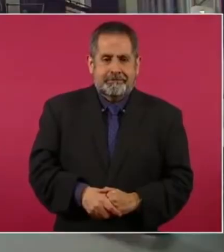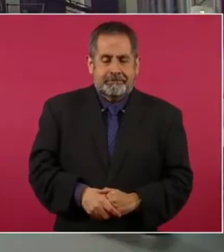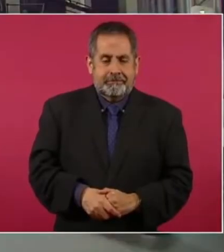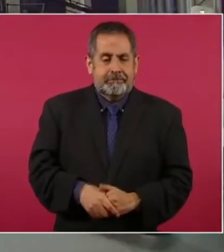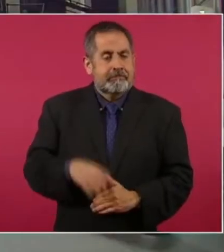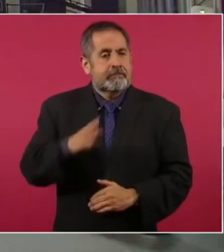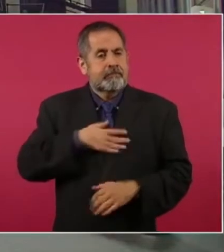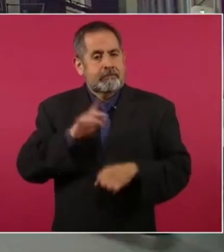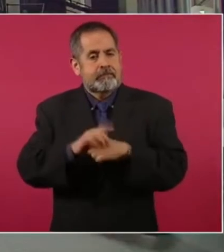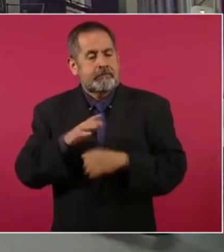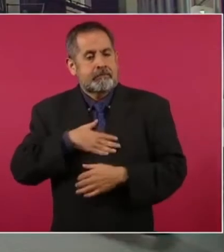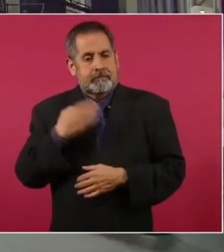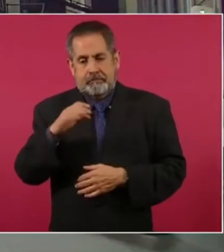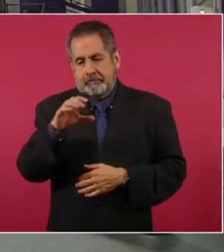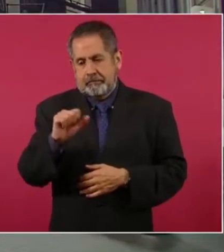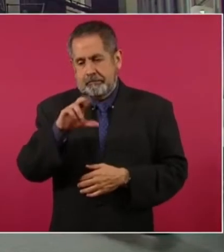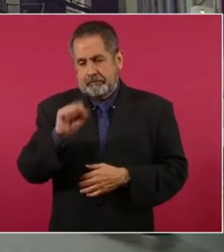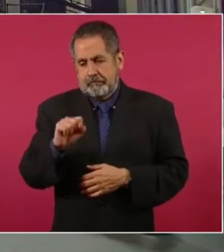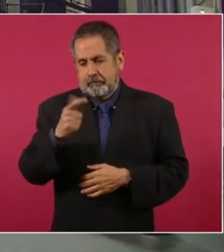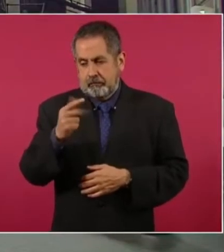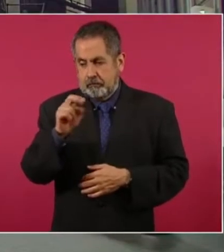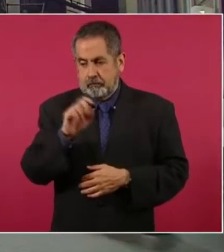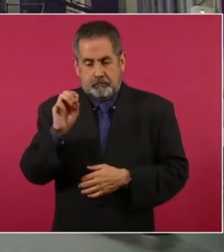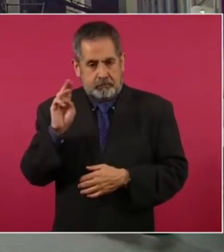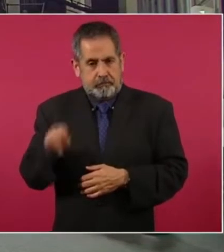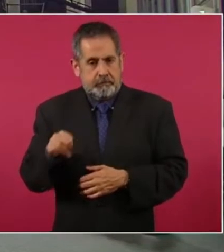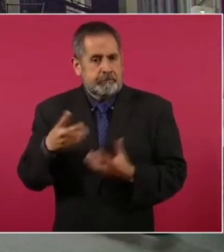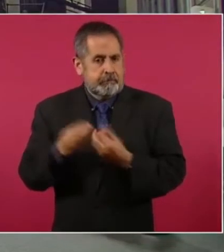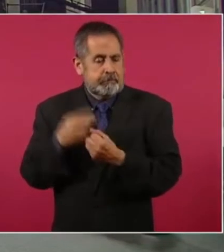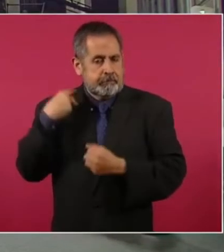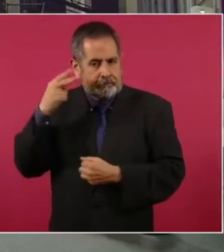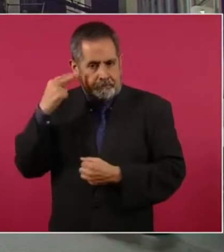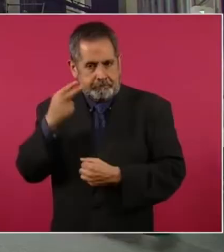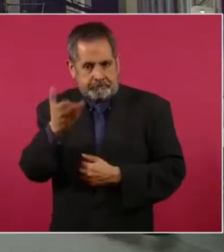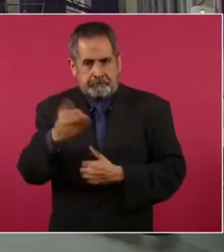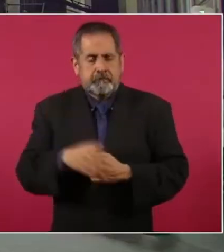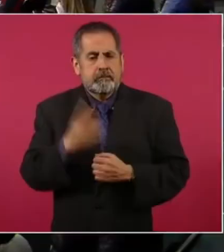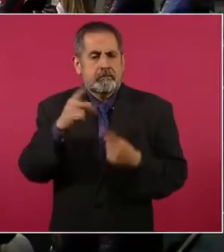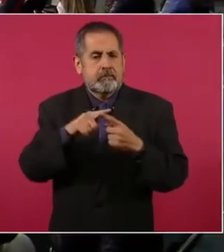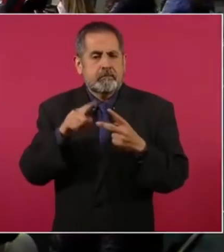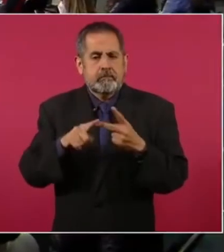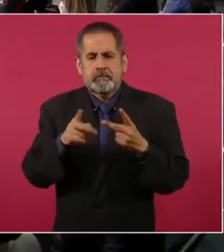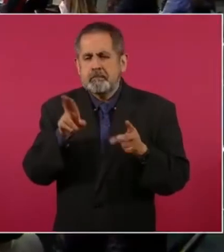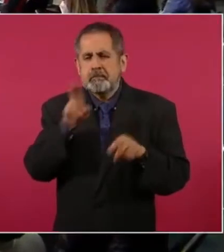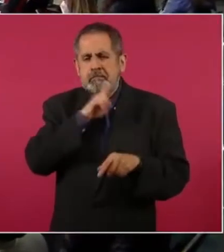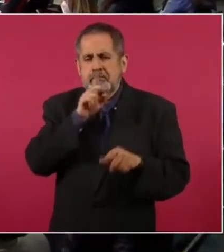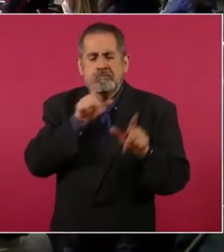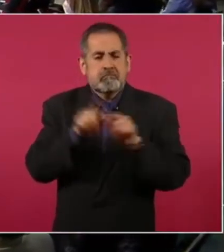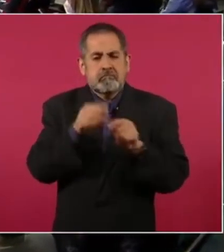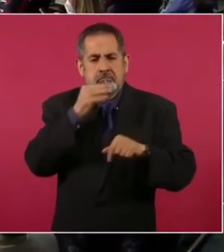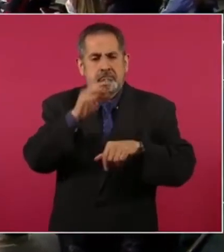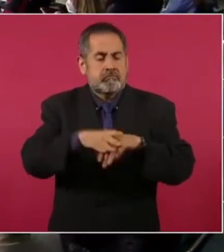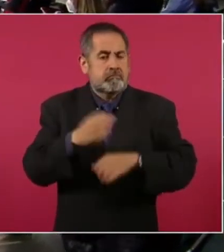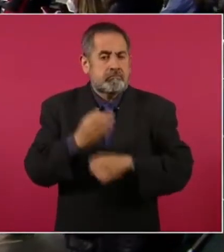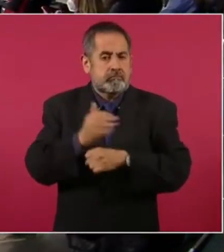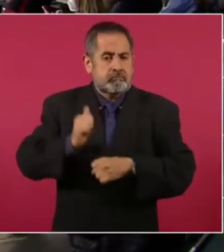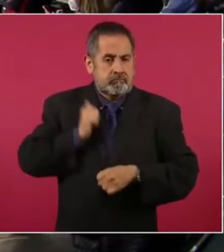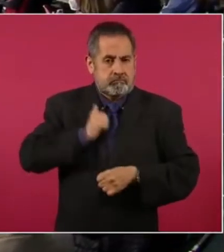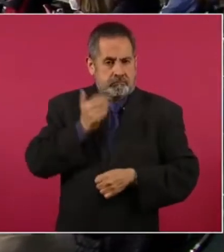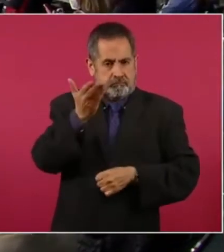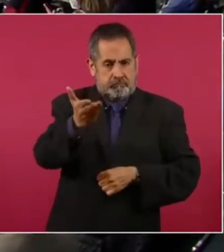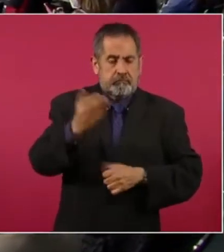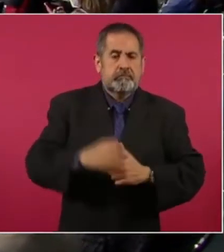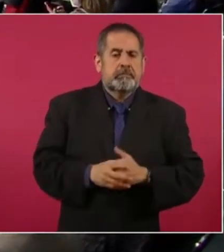¿Qué tal, presidente? Buen día, Carlos Guzmán, de 4 Media Telecomunicaciones, Sábado Noticias de Veracruz. Pues dos cuestiones muy rápidas. La primera, aprovechando que está en el uso de la